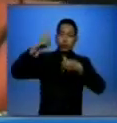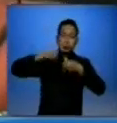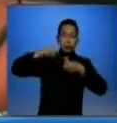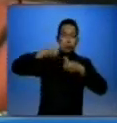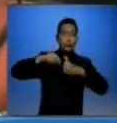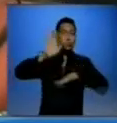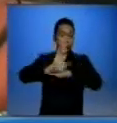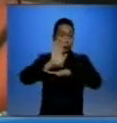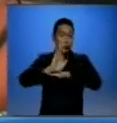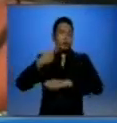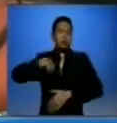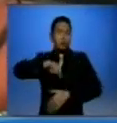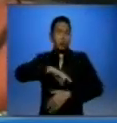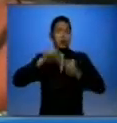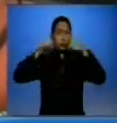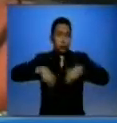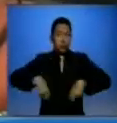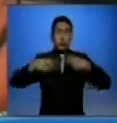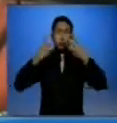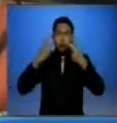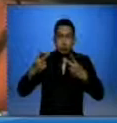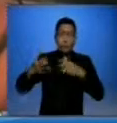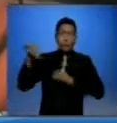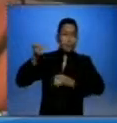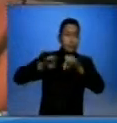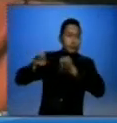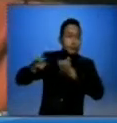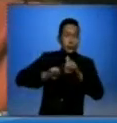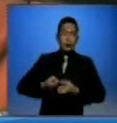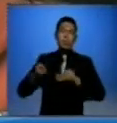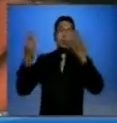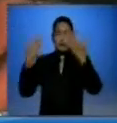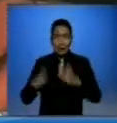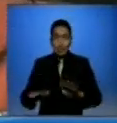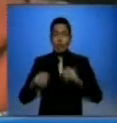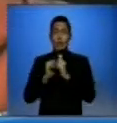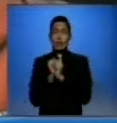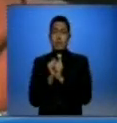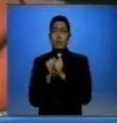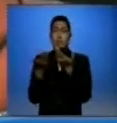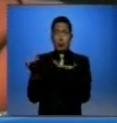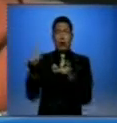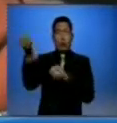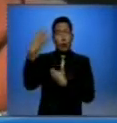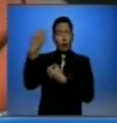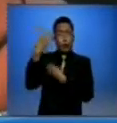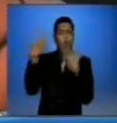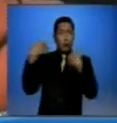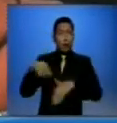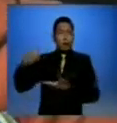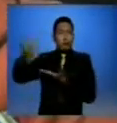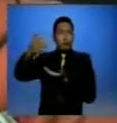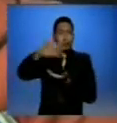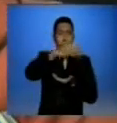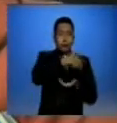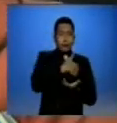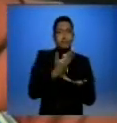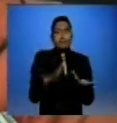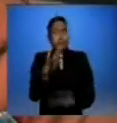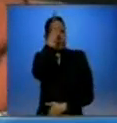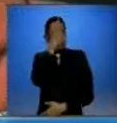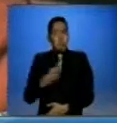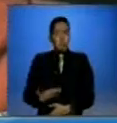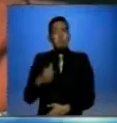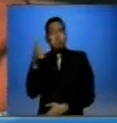caso, nosotros podemos hacer un control y a través del requerimiento de la información determinar si se está o no se